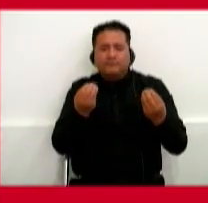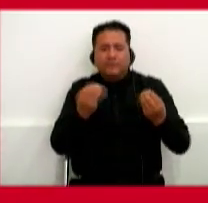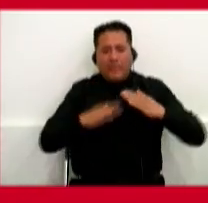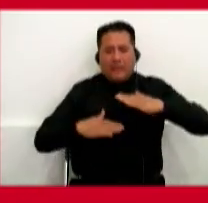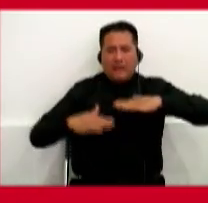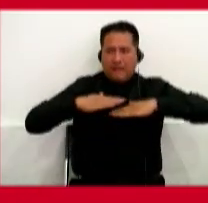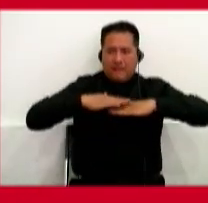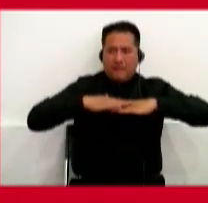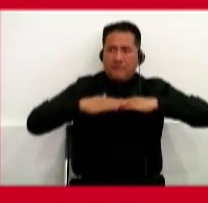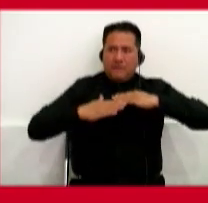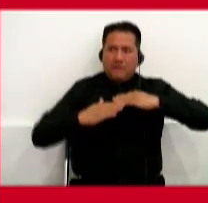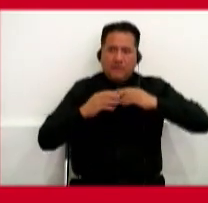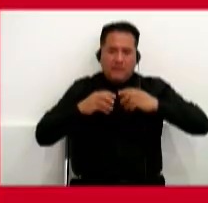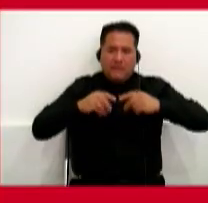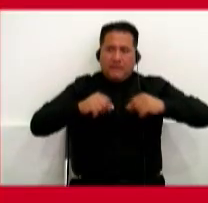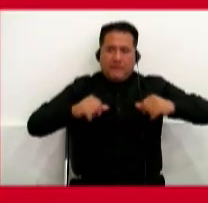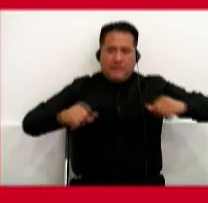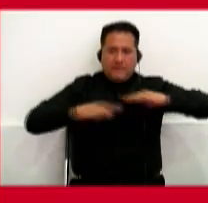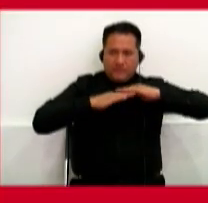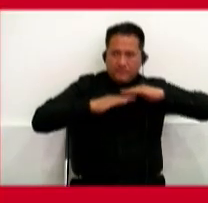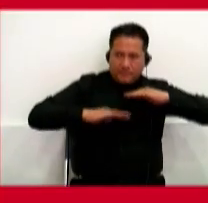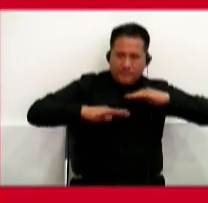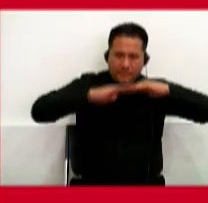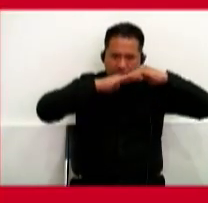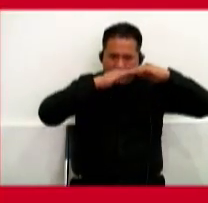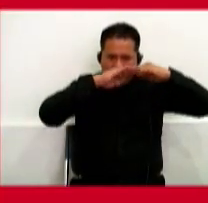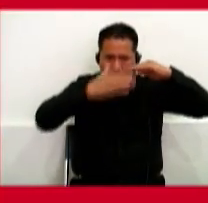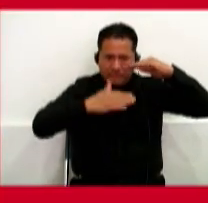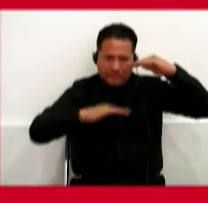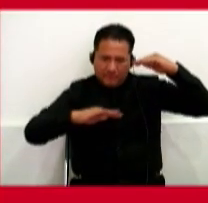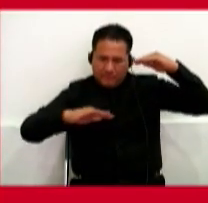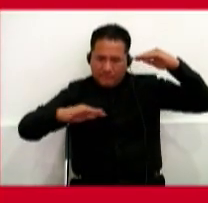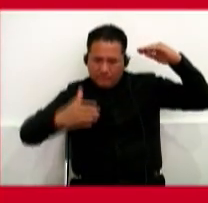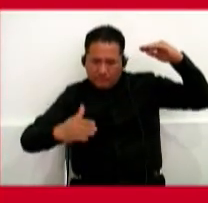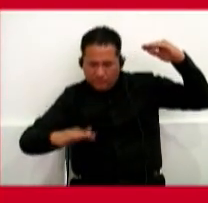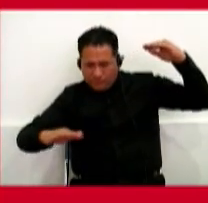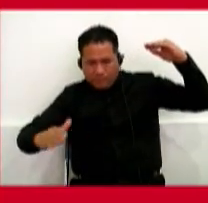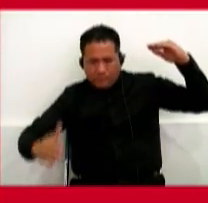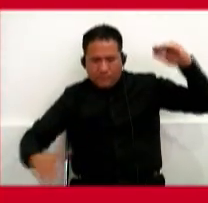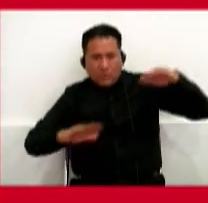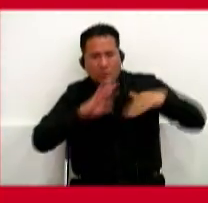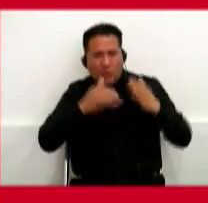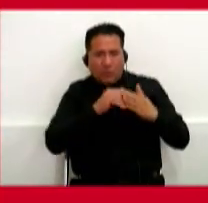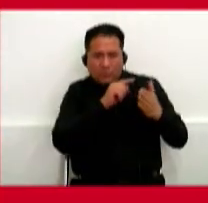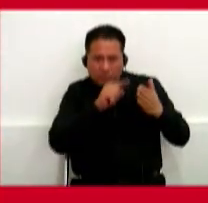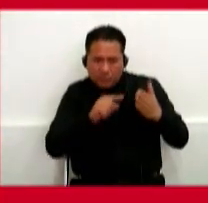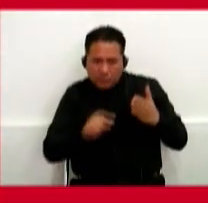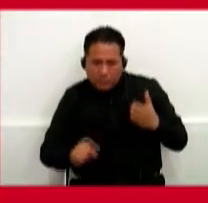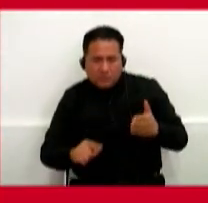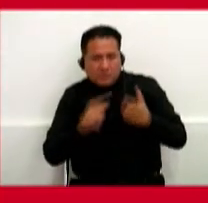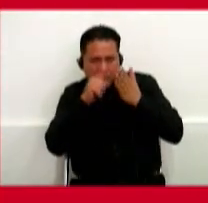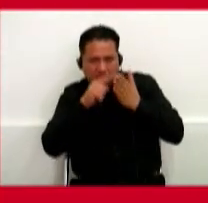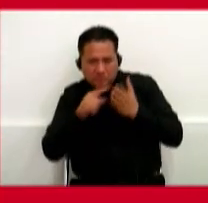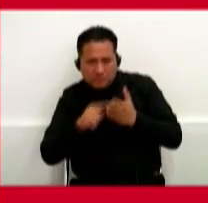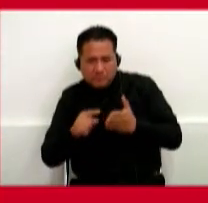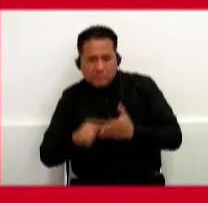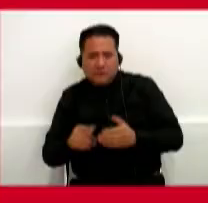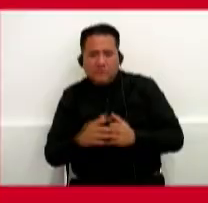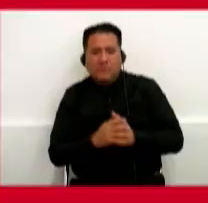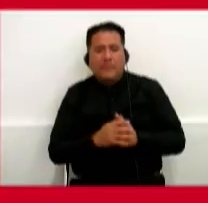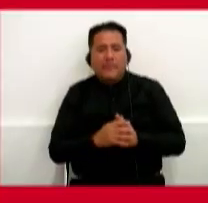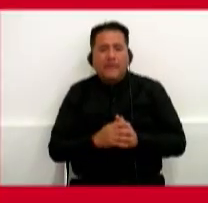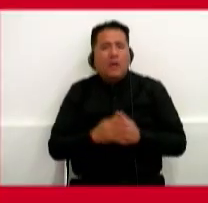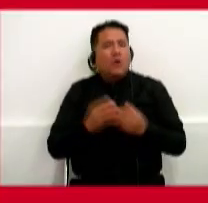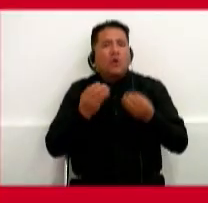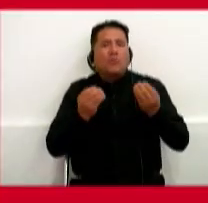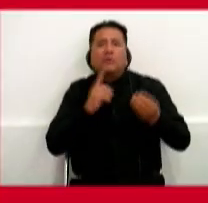podemos actualizar, entonces le da más contexto al análisis. Y asimismo, la información que tenemos del estado de las vías